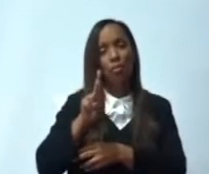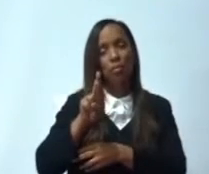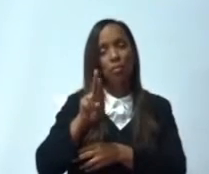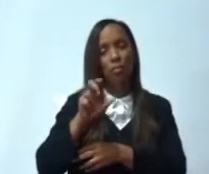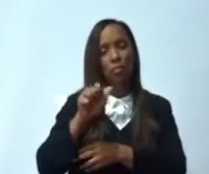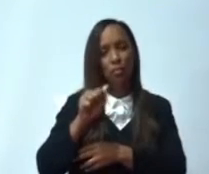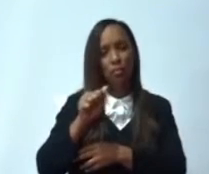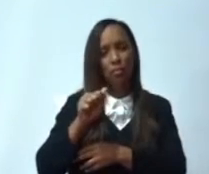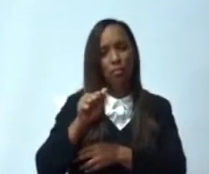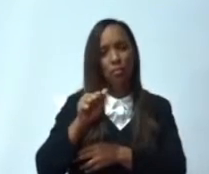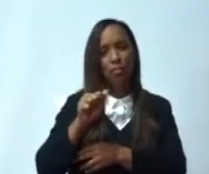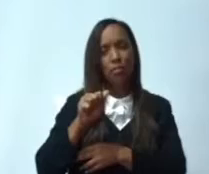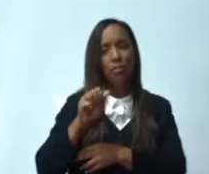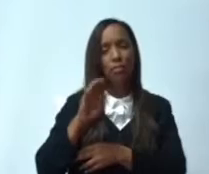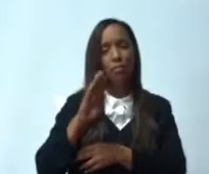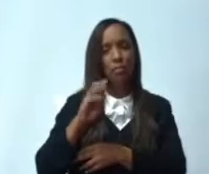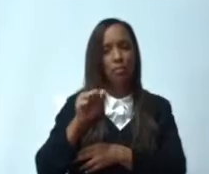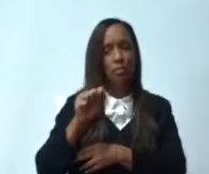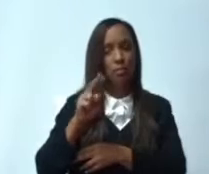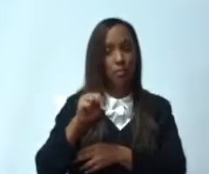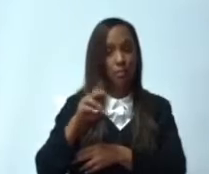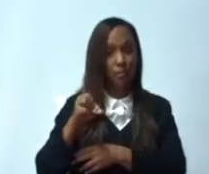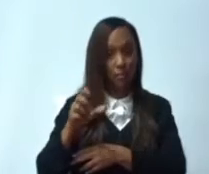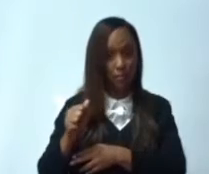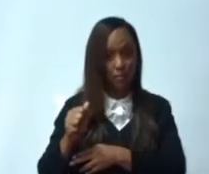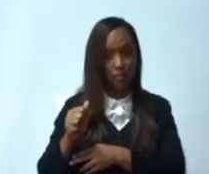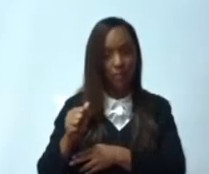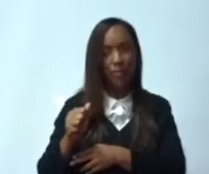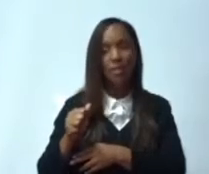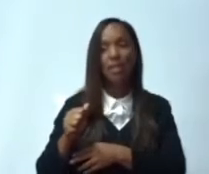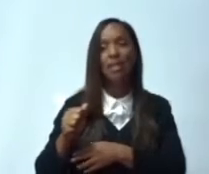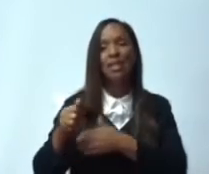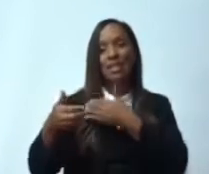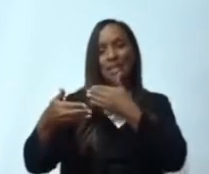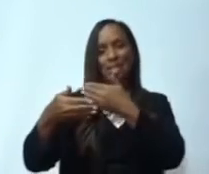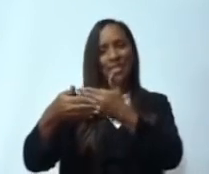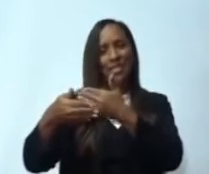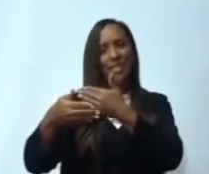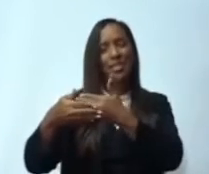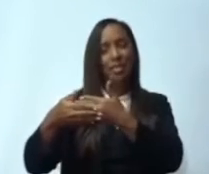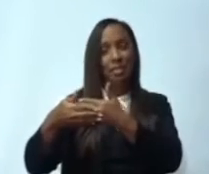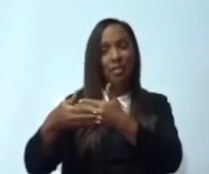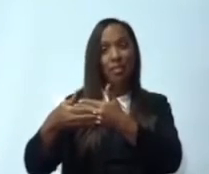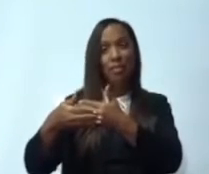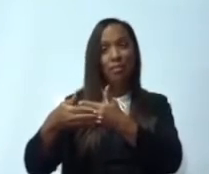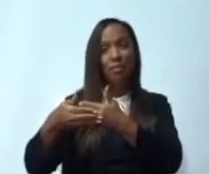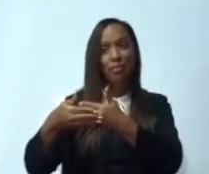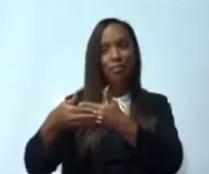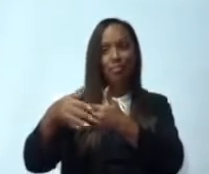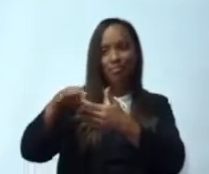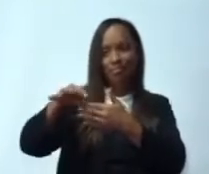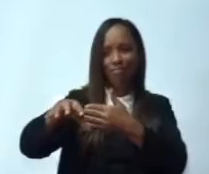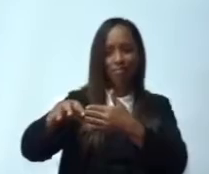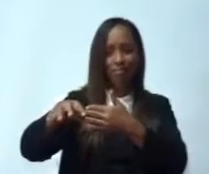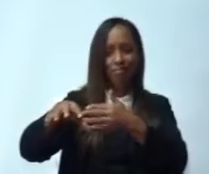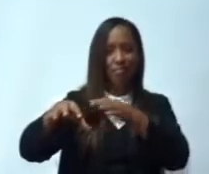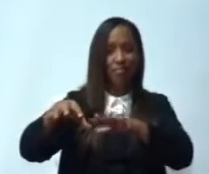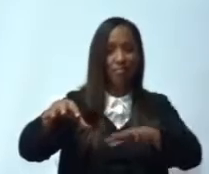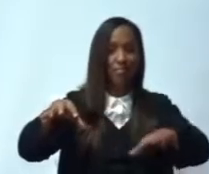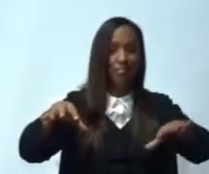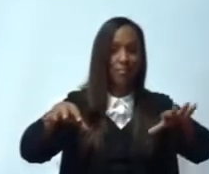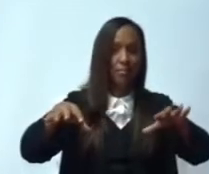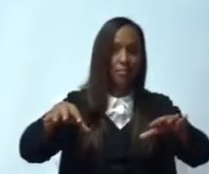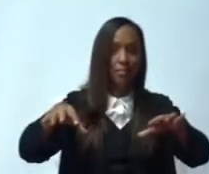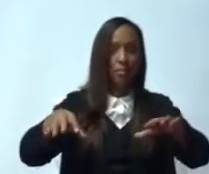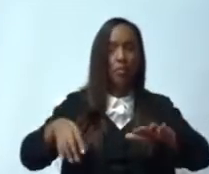ciudad cabecera, pero ha estado teniendo situaciones y problemas con los ahorrantes,